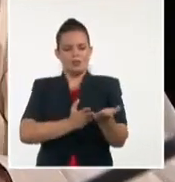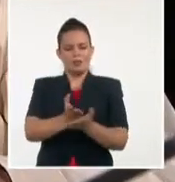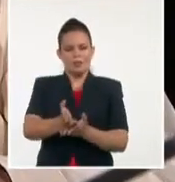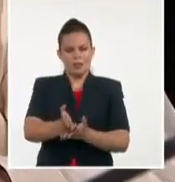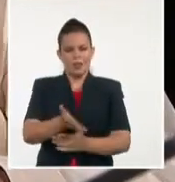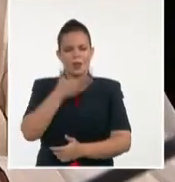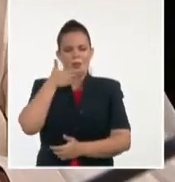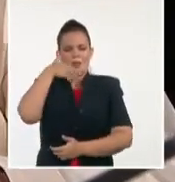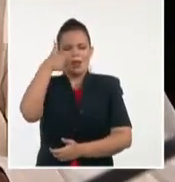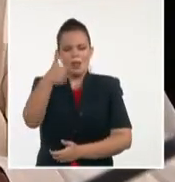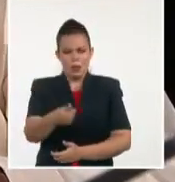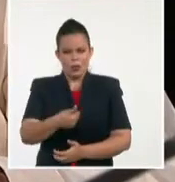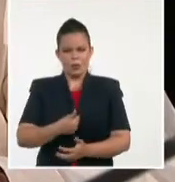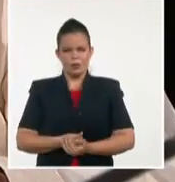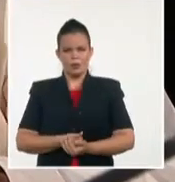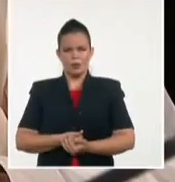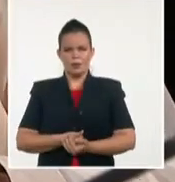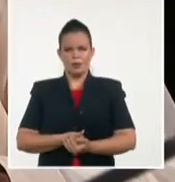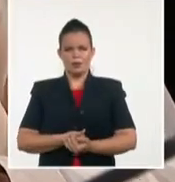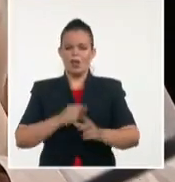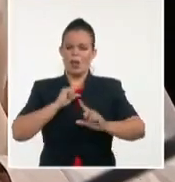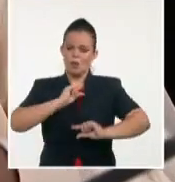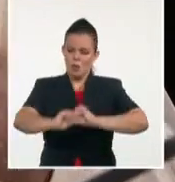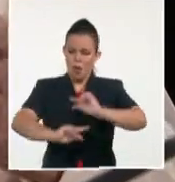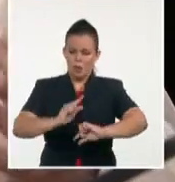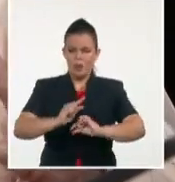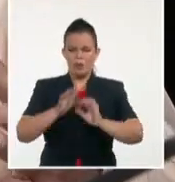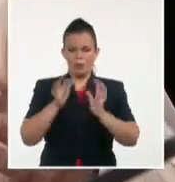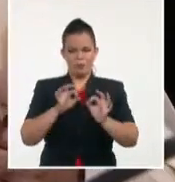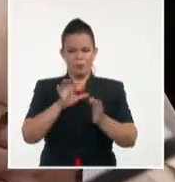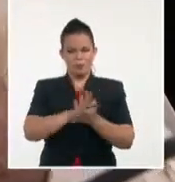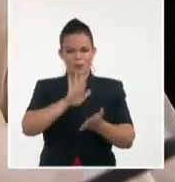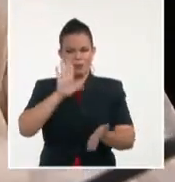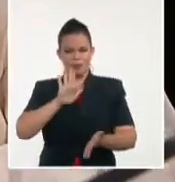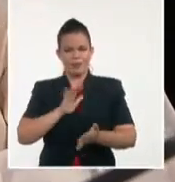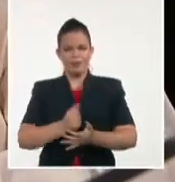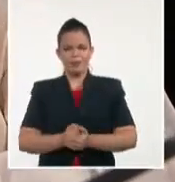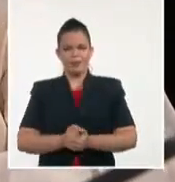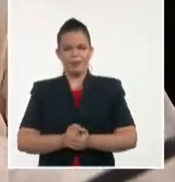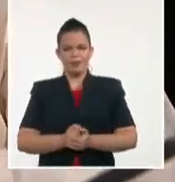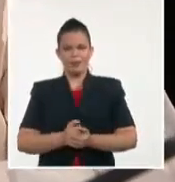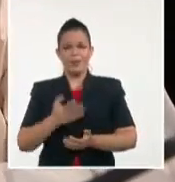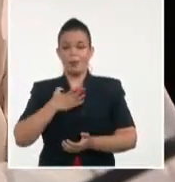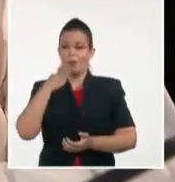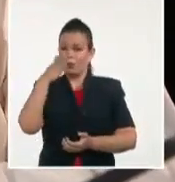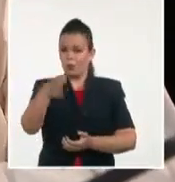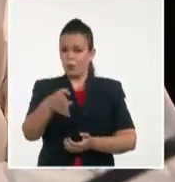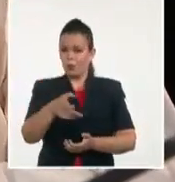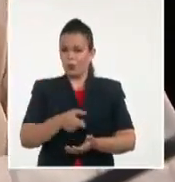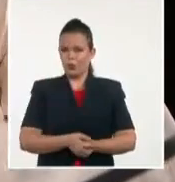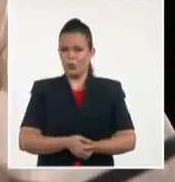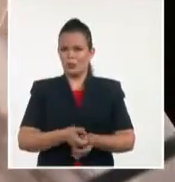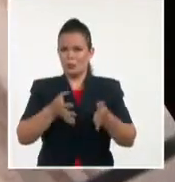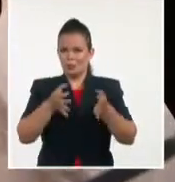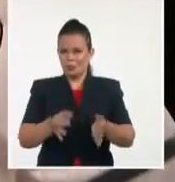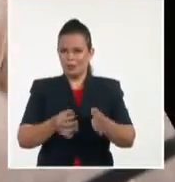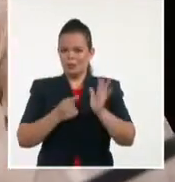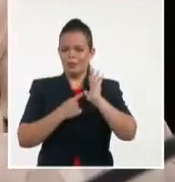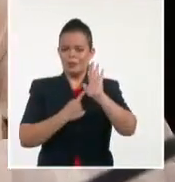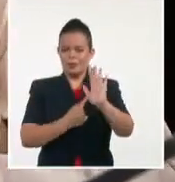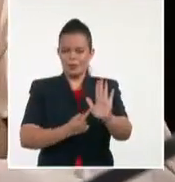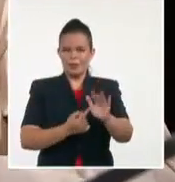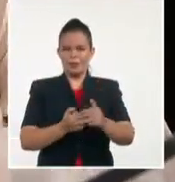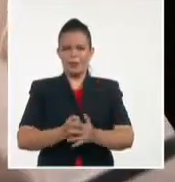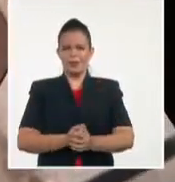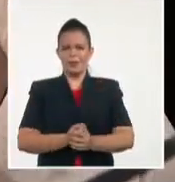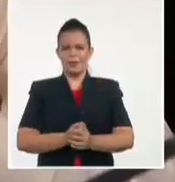mejor cada día, ese es nuestro compromiso, para que la continuidad que hoy se habla, el relevo generacional, el